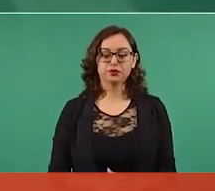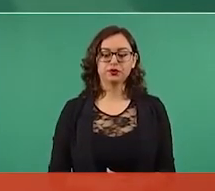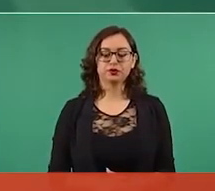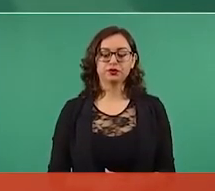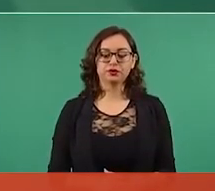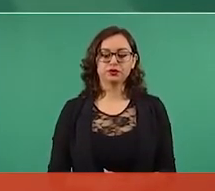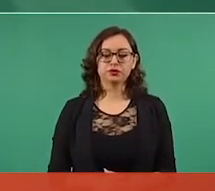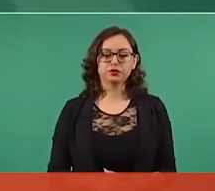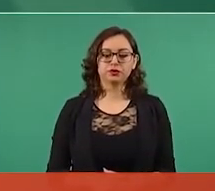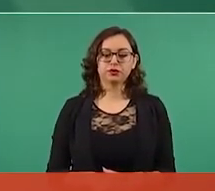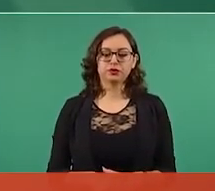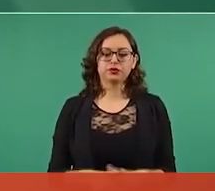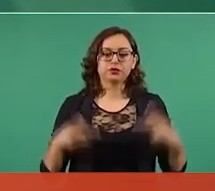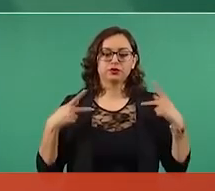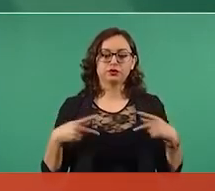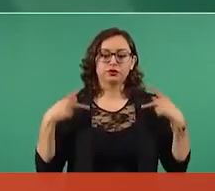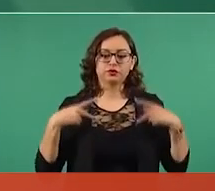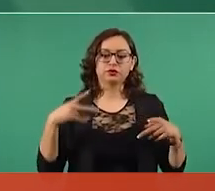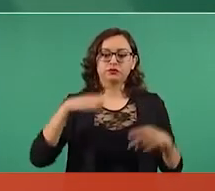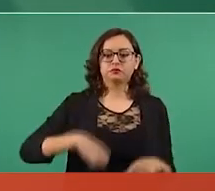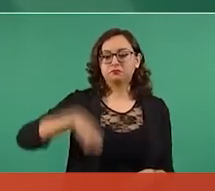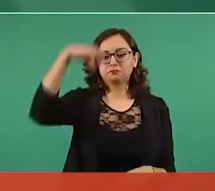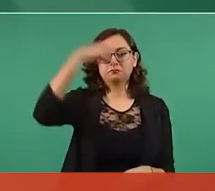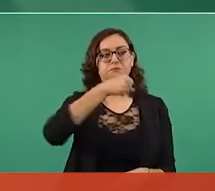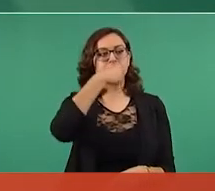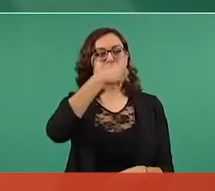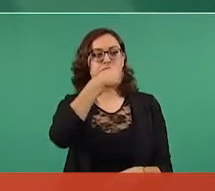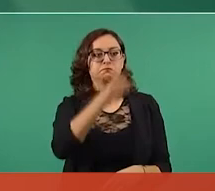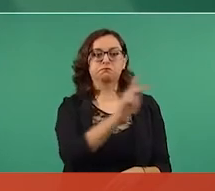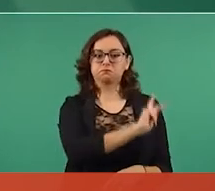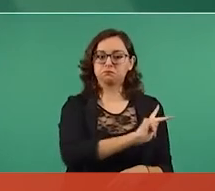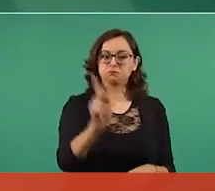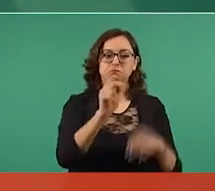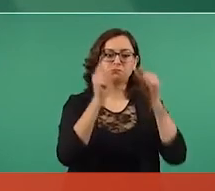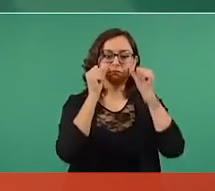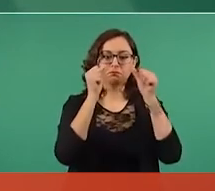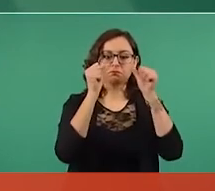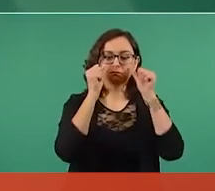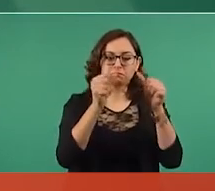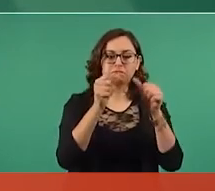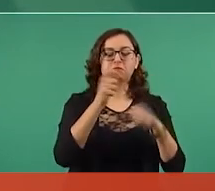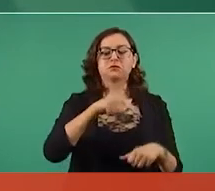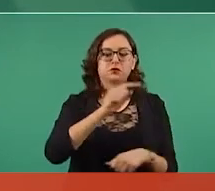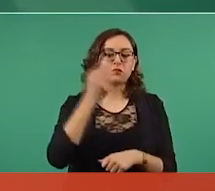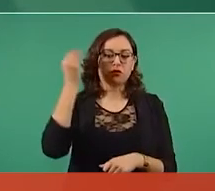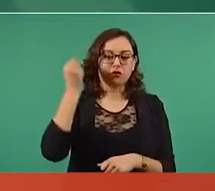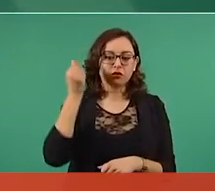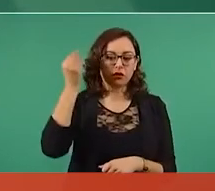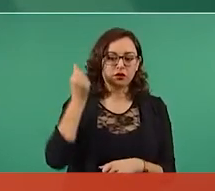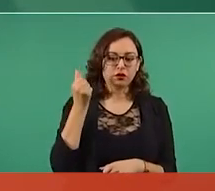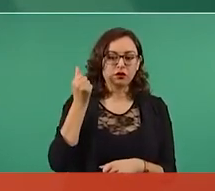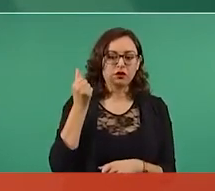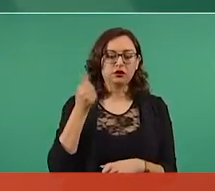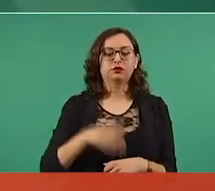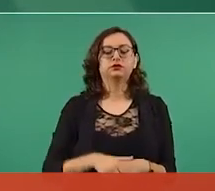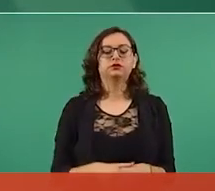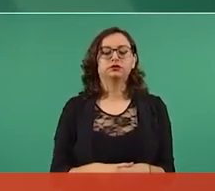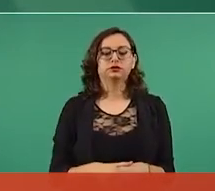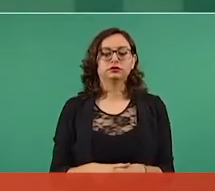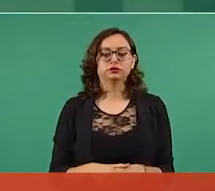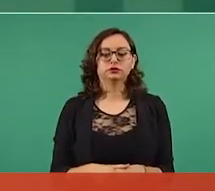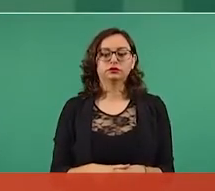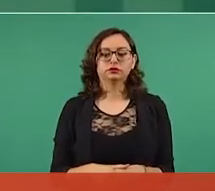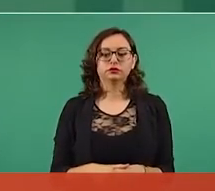continúe apoyando a todos los adultos mayores con pensión, Ayer